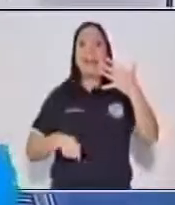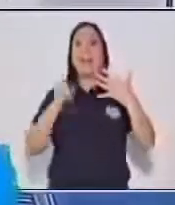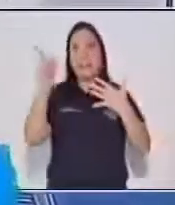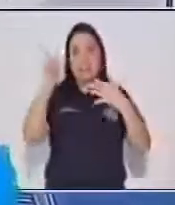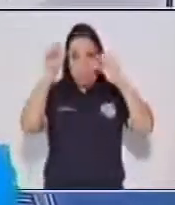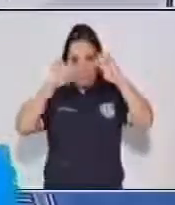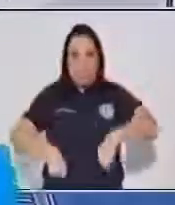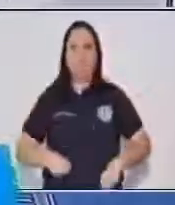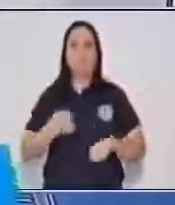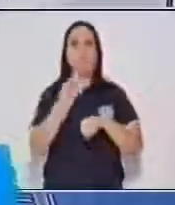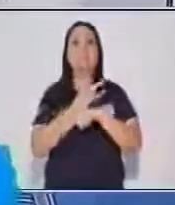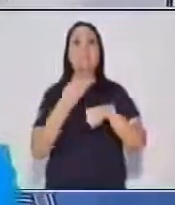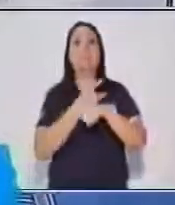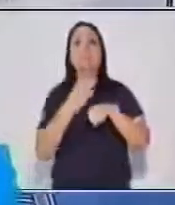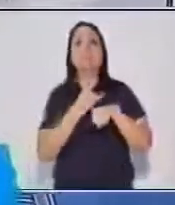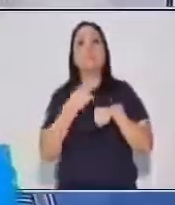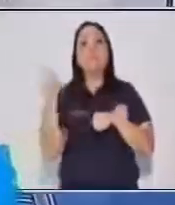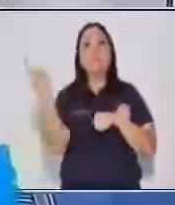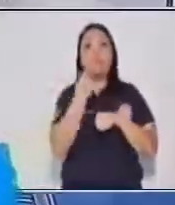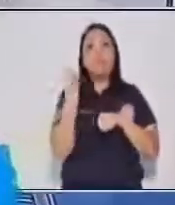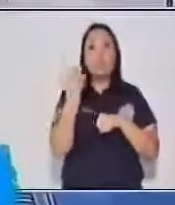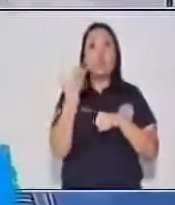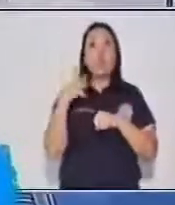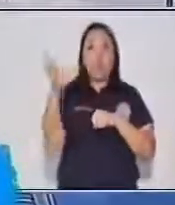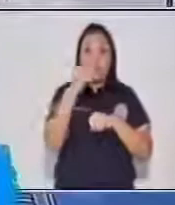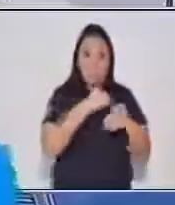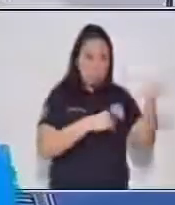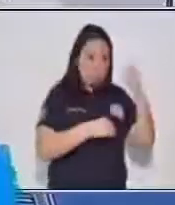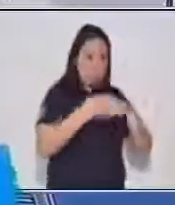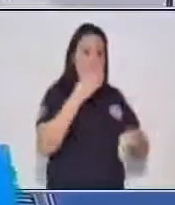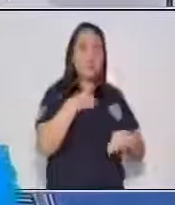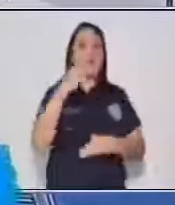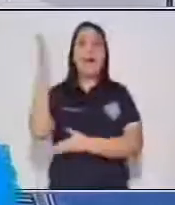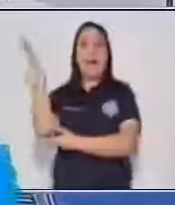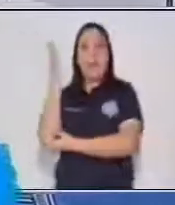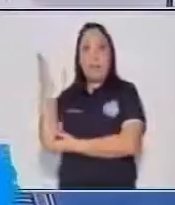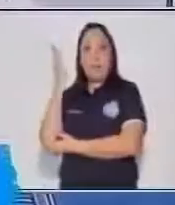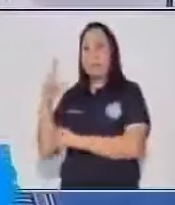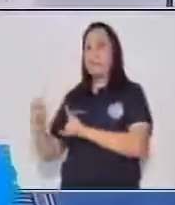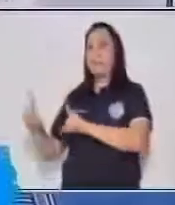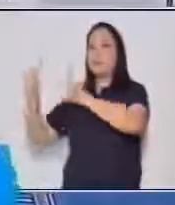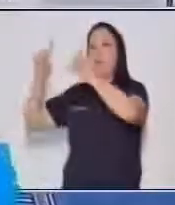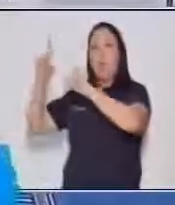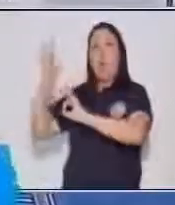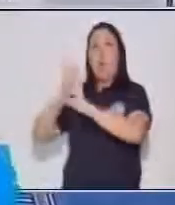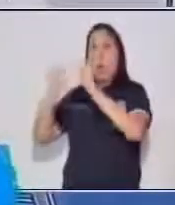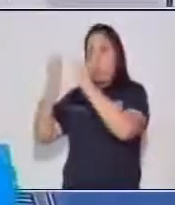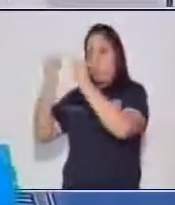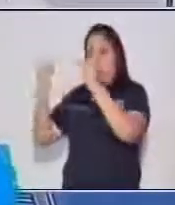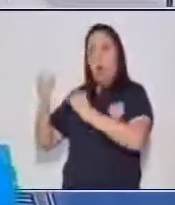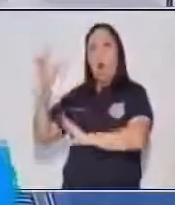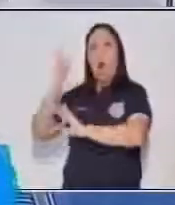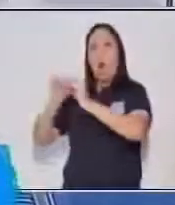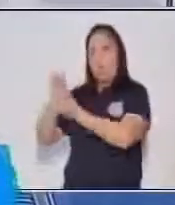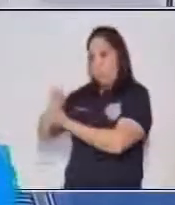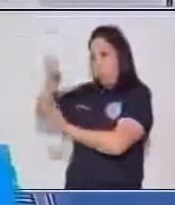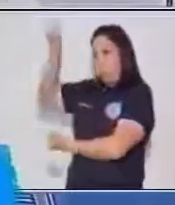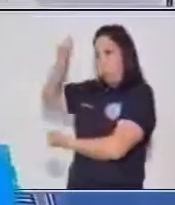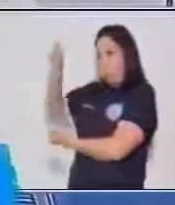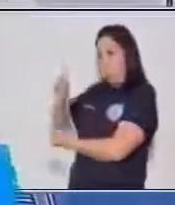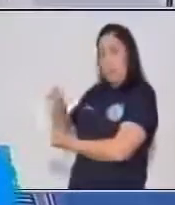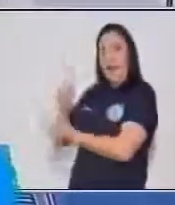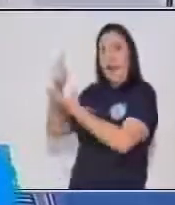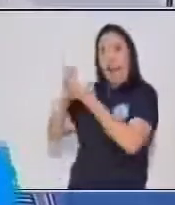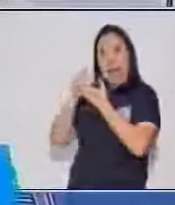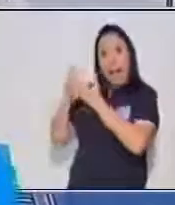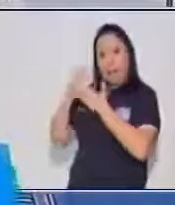puedes utilizar tú todos esos recursos audiovisuales o solamente visuales que necesites y que te apoyen en